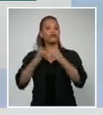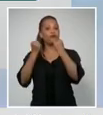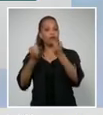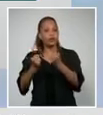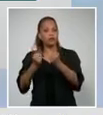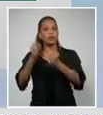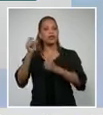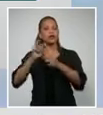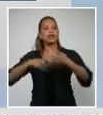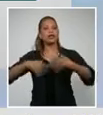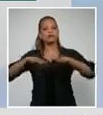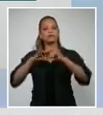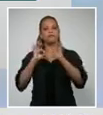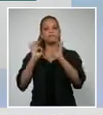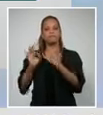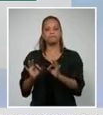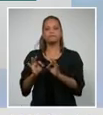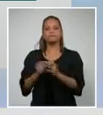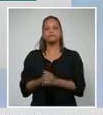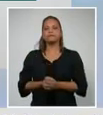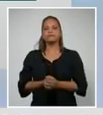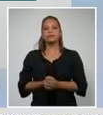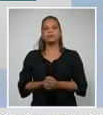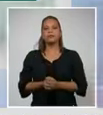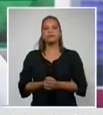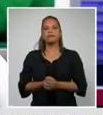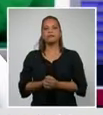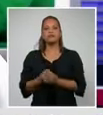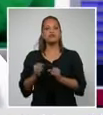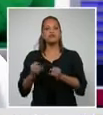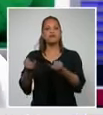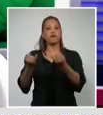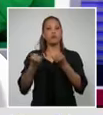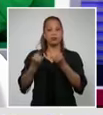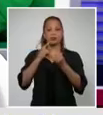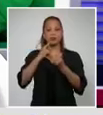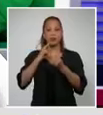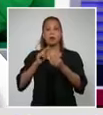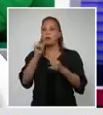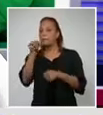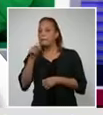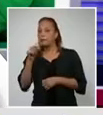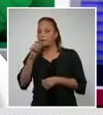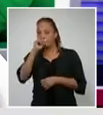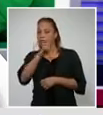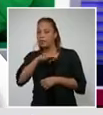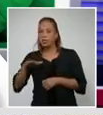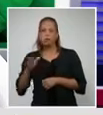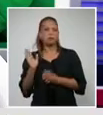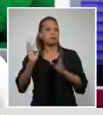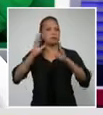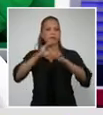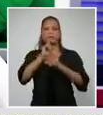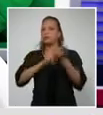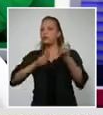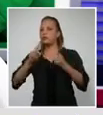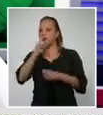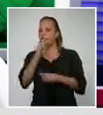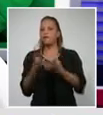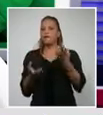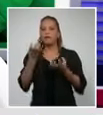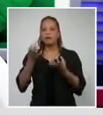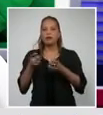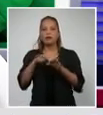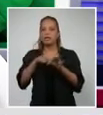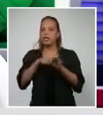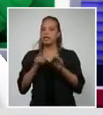comportamiento. No reportaron casos pediátricos ayer, ni Cienfuegos, ni el municipio especial Isla de la